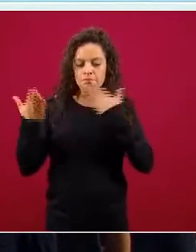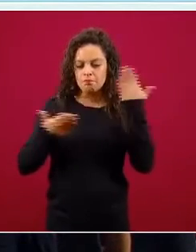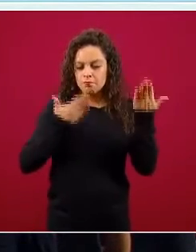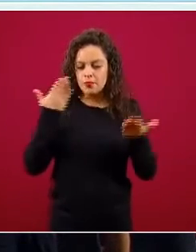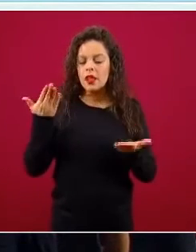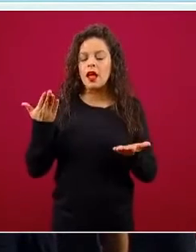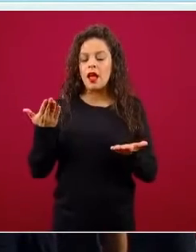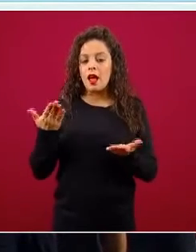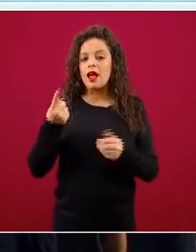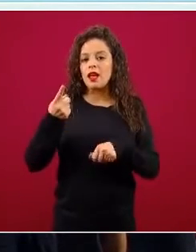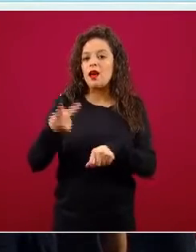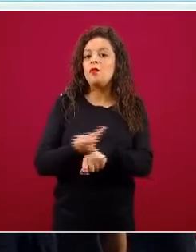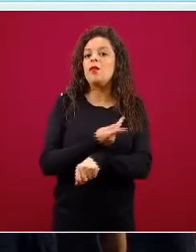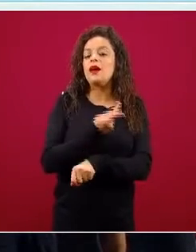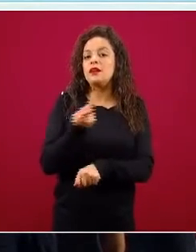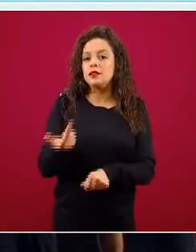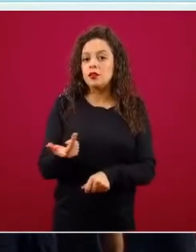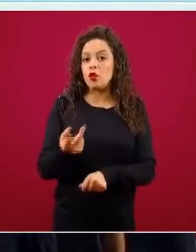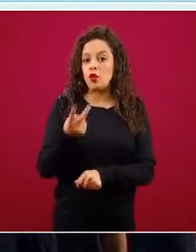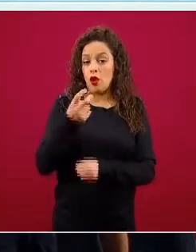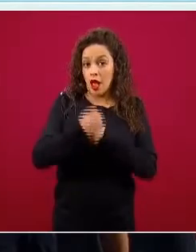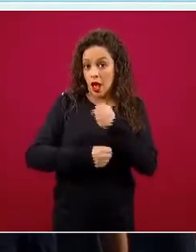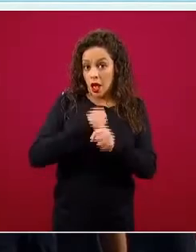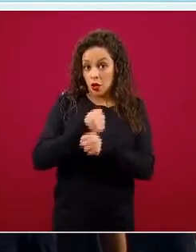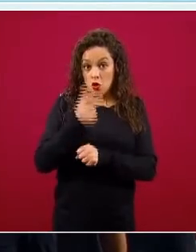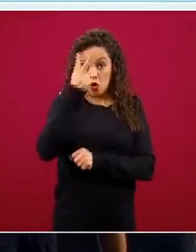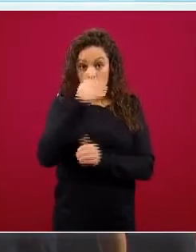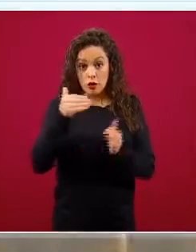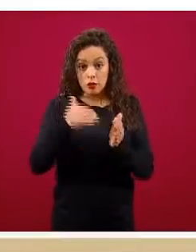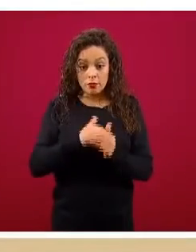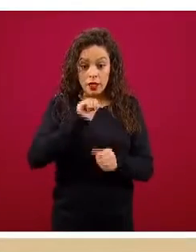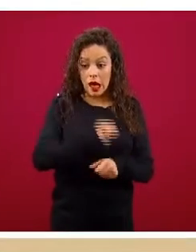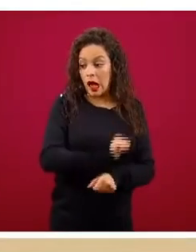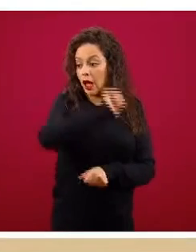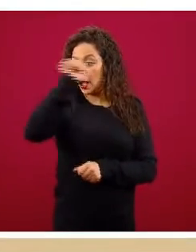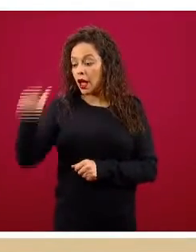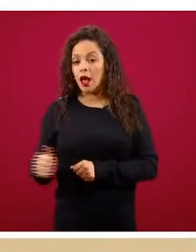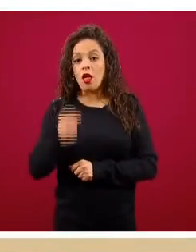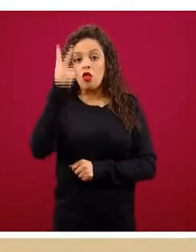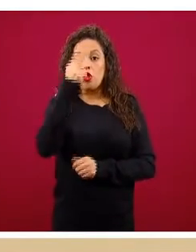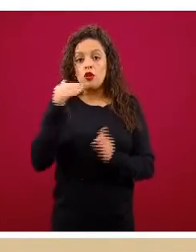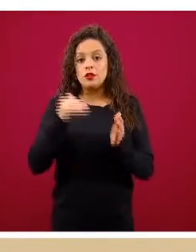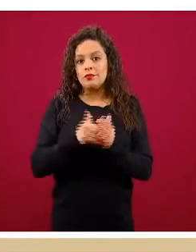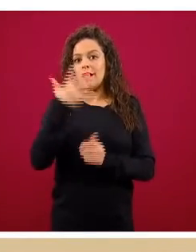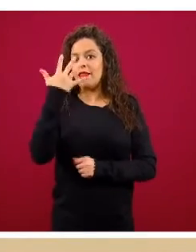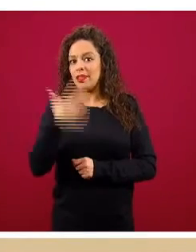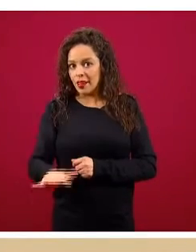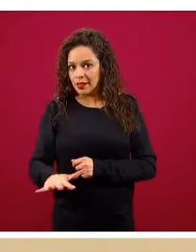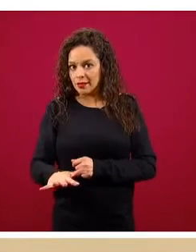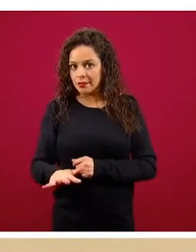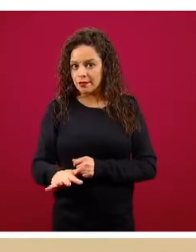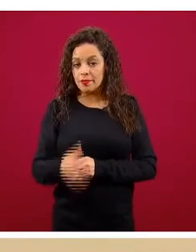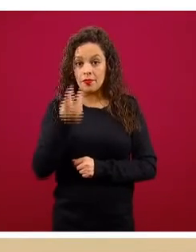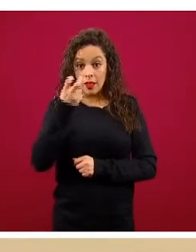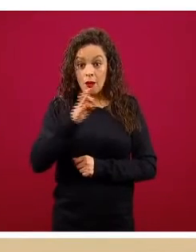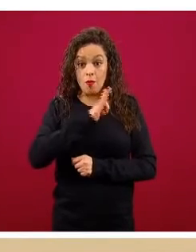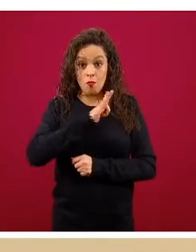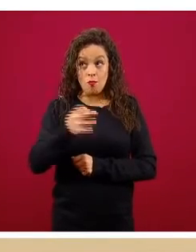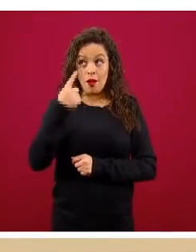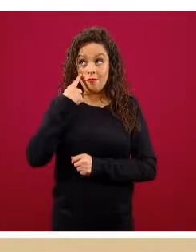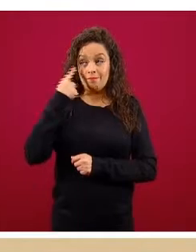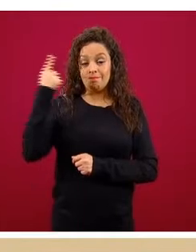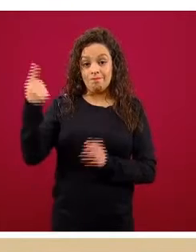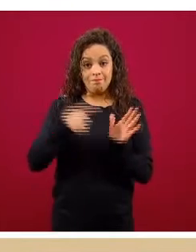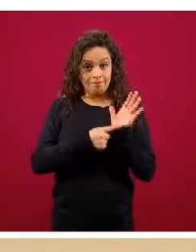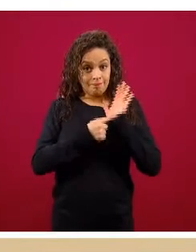ocurrido del año 2000 hasta el año 2010. Y básicamente lo que podemos mostrar aquí es